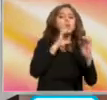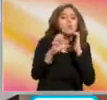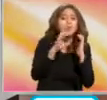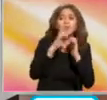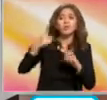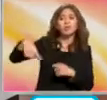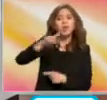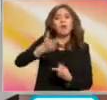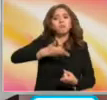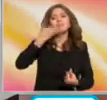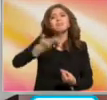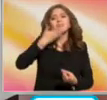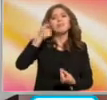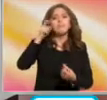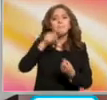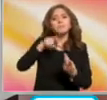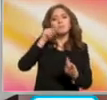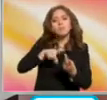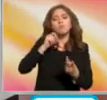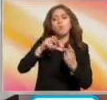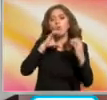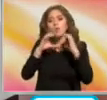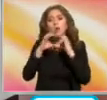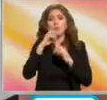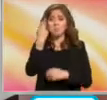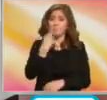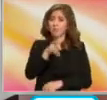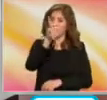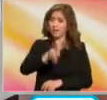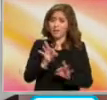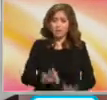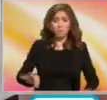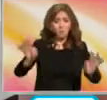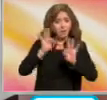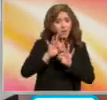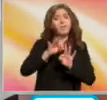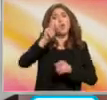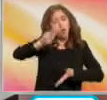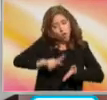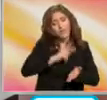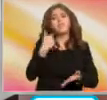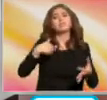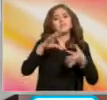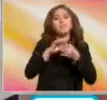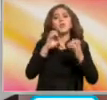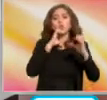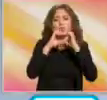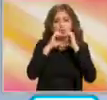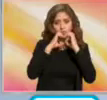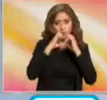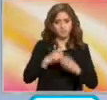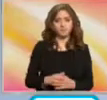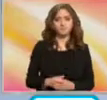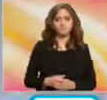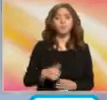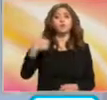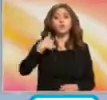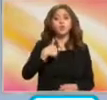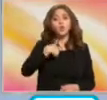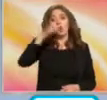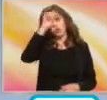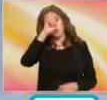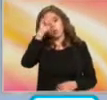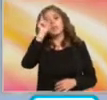es de verdad relevante resaltarlo. Claro. Yo les quiero recomendar nada más para cerrar que lean un libro que está en internet y